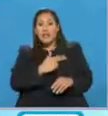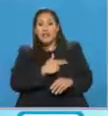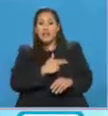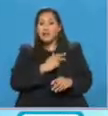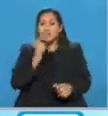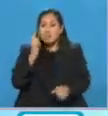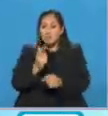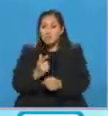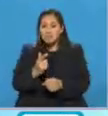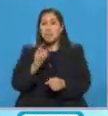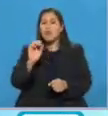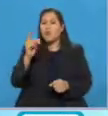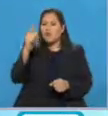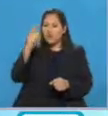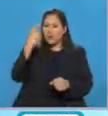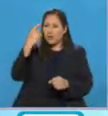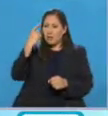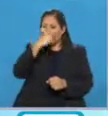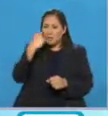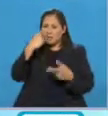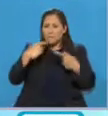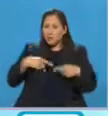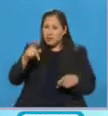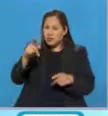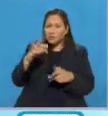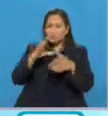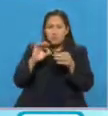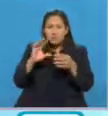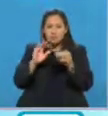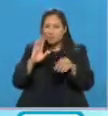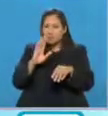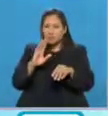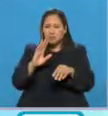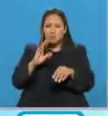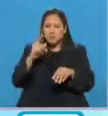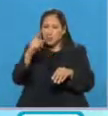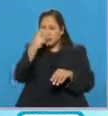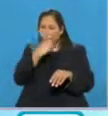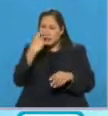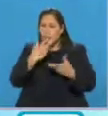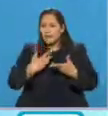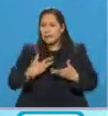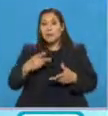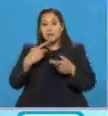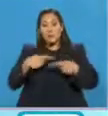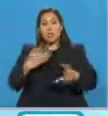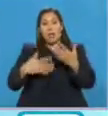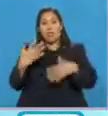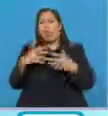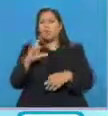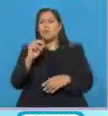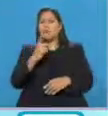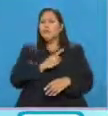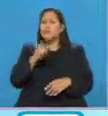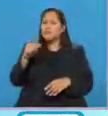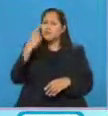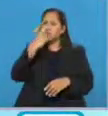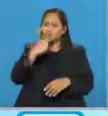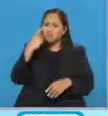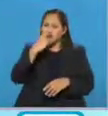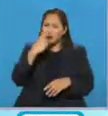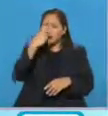evidentes o de que un rostro nos hable más que las propias palabras. Claro, Entonces, siendo un documental normal, y estoy entrecomillando, tiene